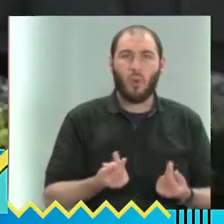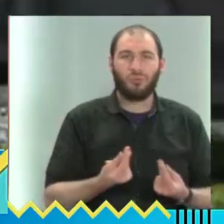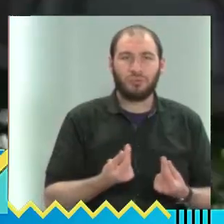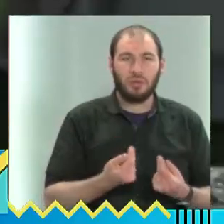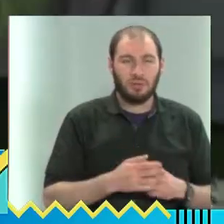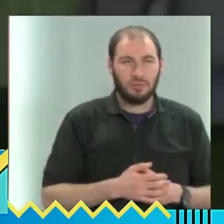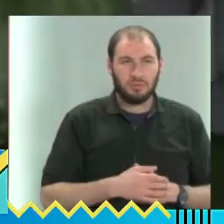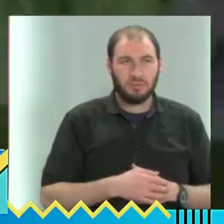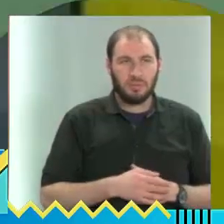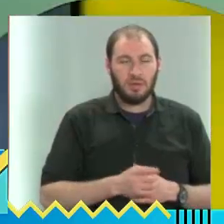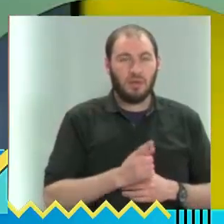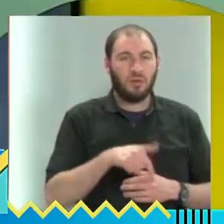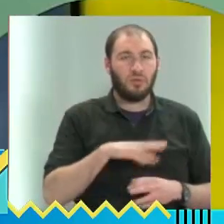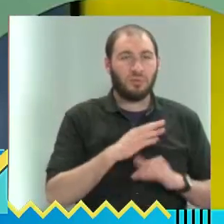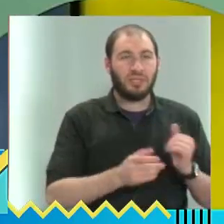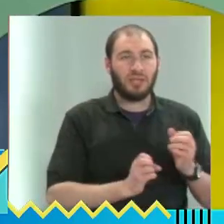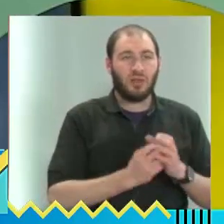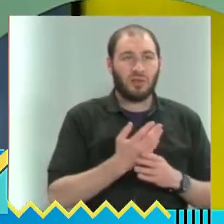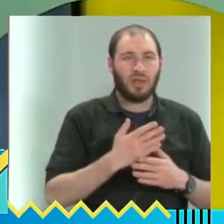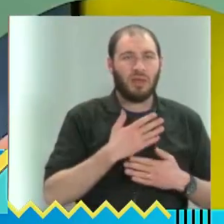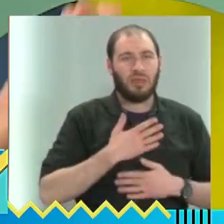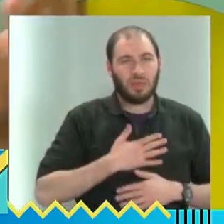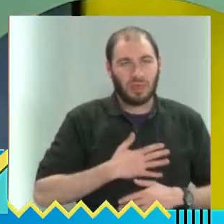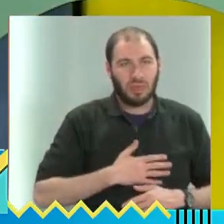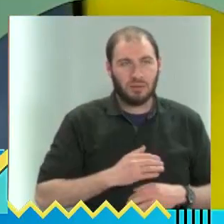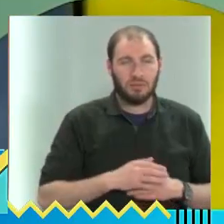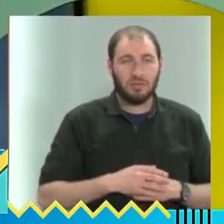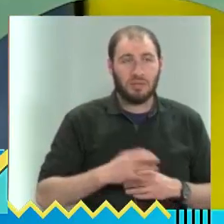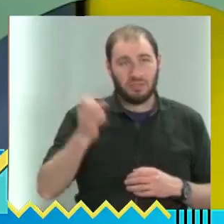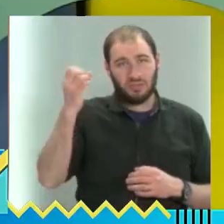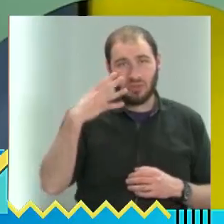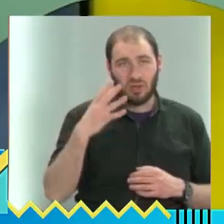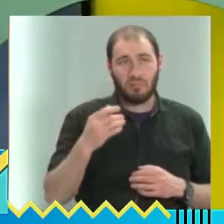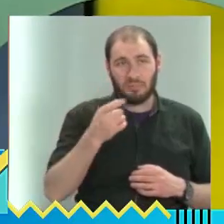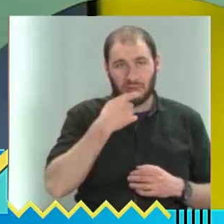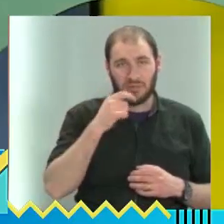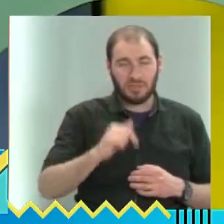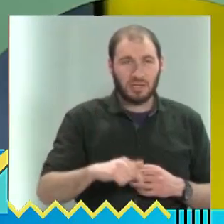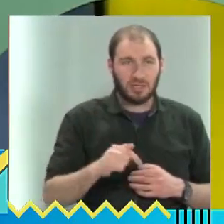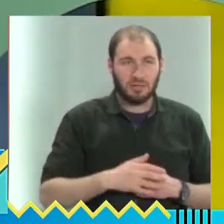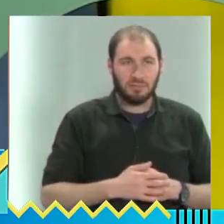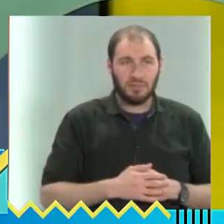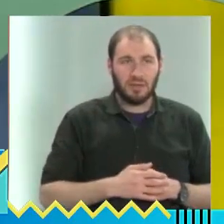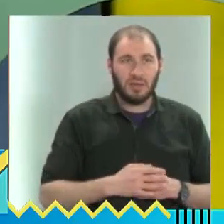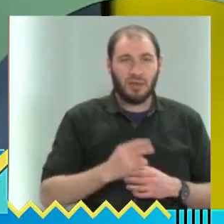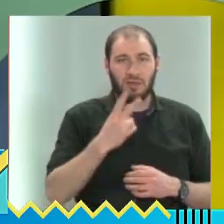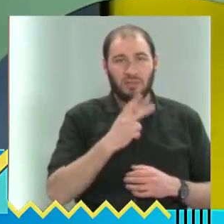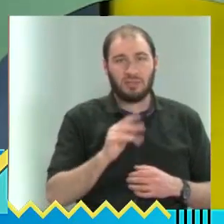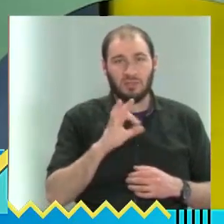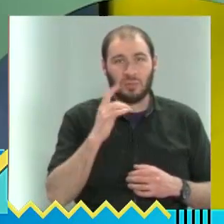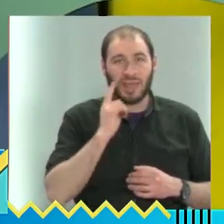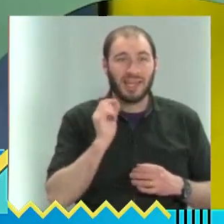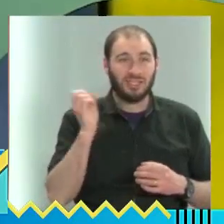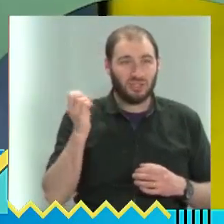Son, digamos, nosotros le llamamos tecnologías pasivas, digamos. El sol lo tenemos todo. Mendoza tiene más de 250 días de